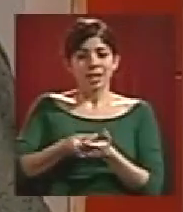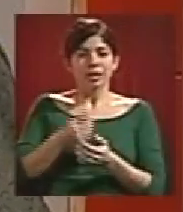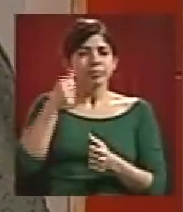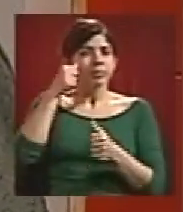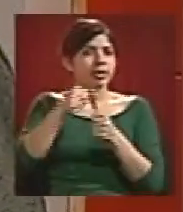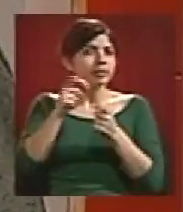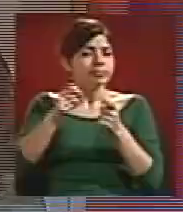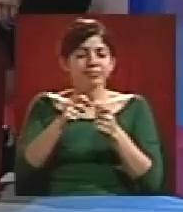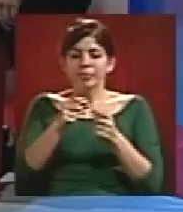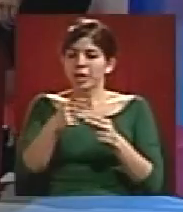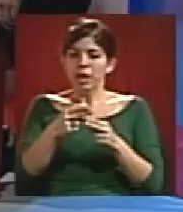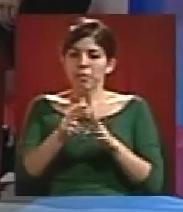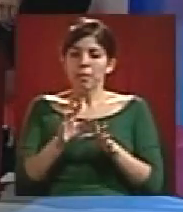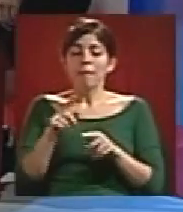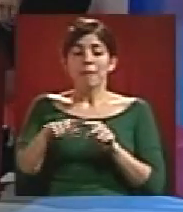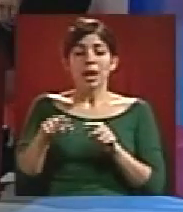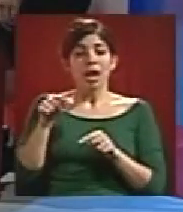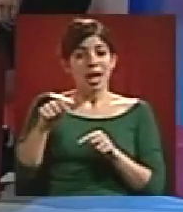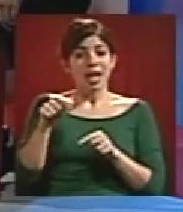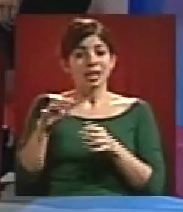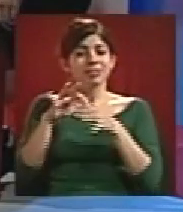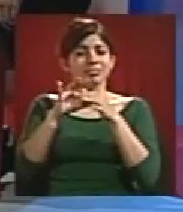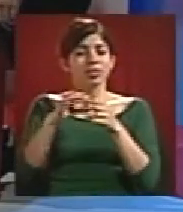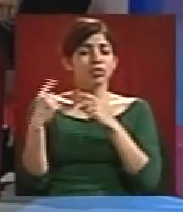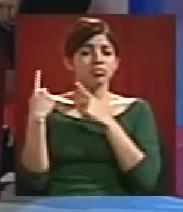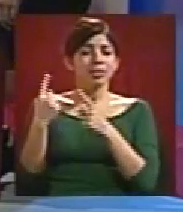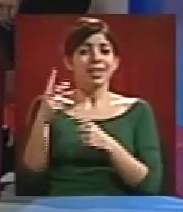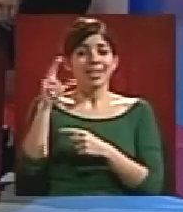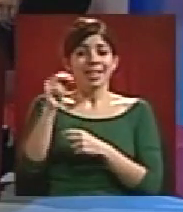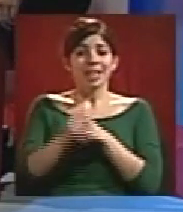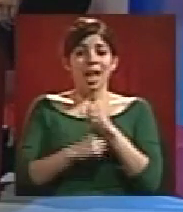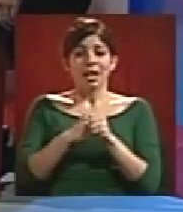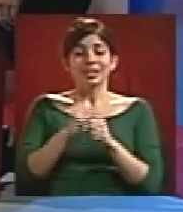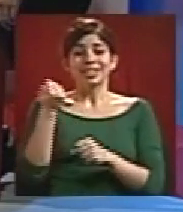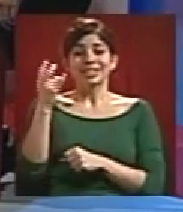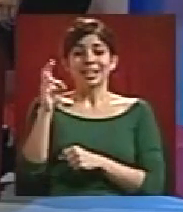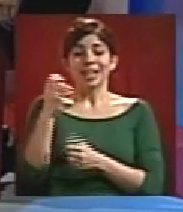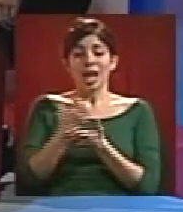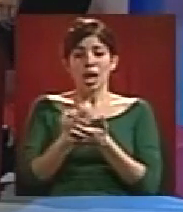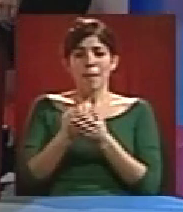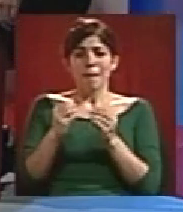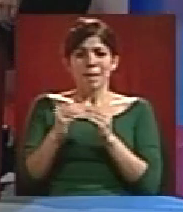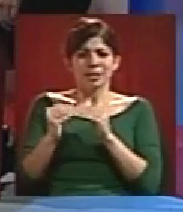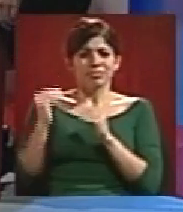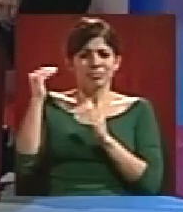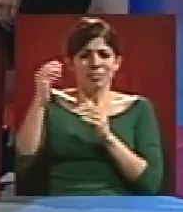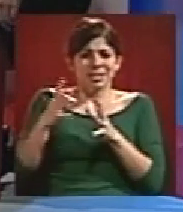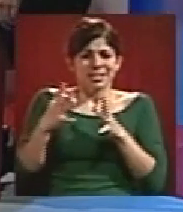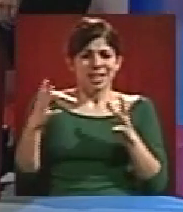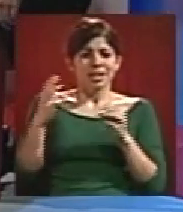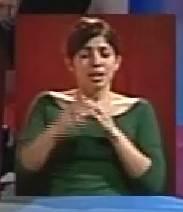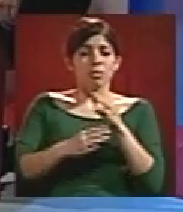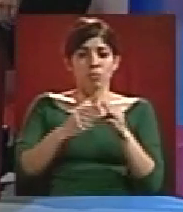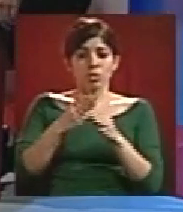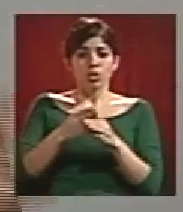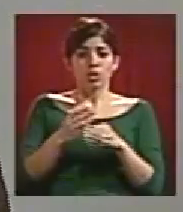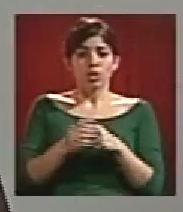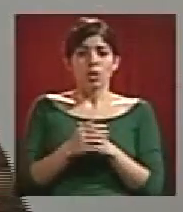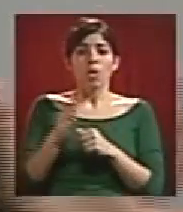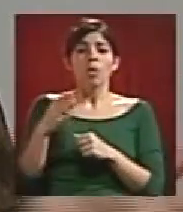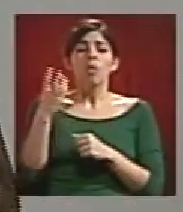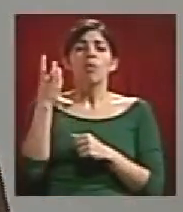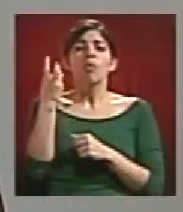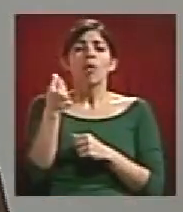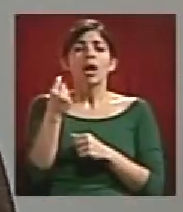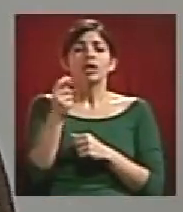¿verdad?, que lo que hizo fue como analizar en un periodo de 30 años las 17 economías más avanzadas, más grandes del mundo, cuántos